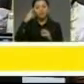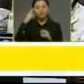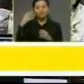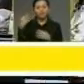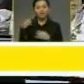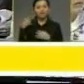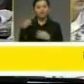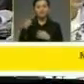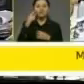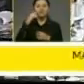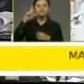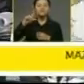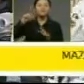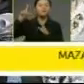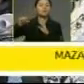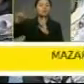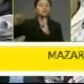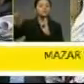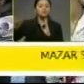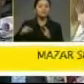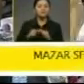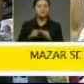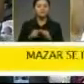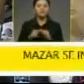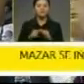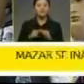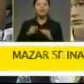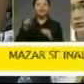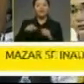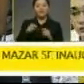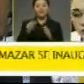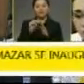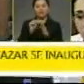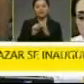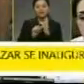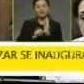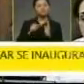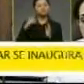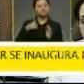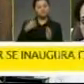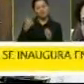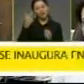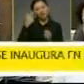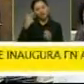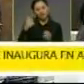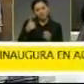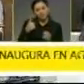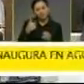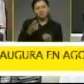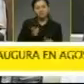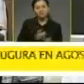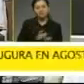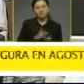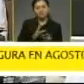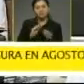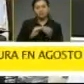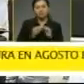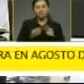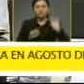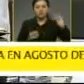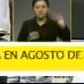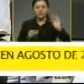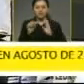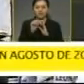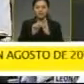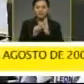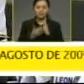de las frecuencias, etc. Creo que ese artículo se tiene que eliminar, el número 7, porque ya hay un artículo anterior